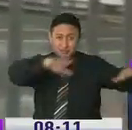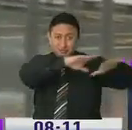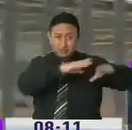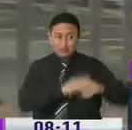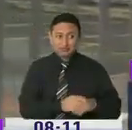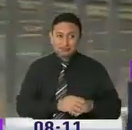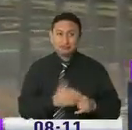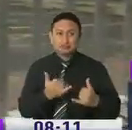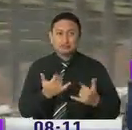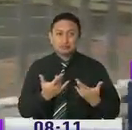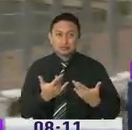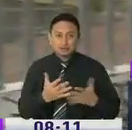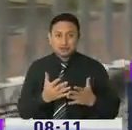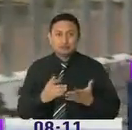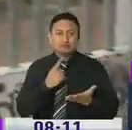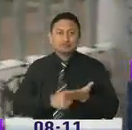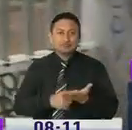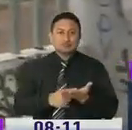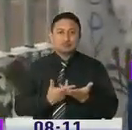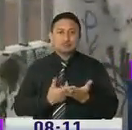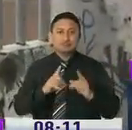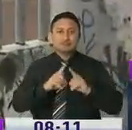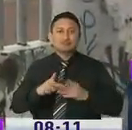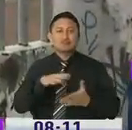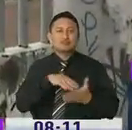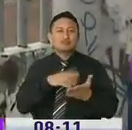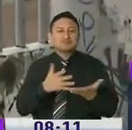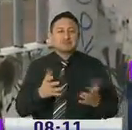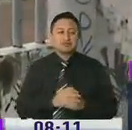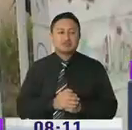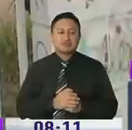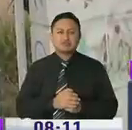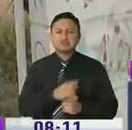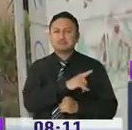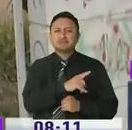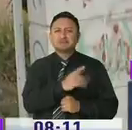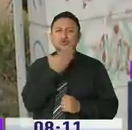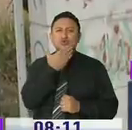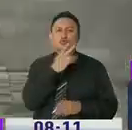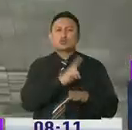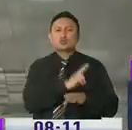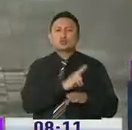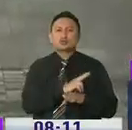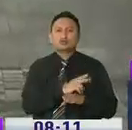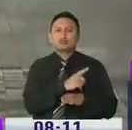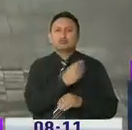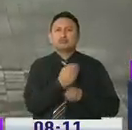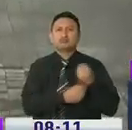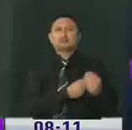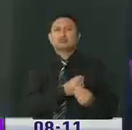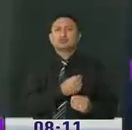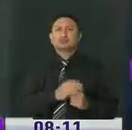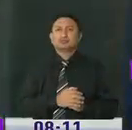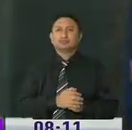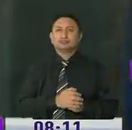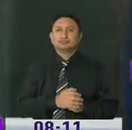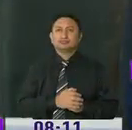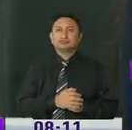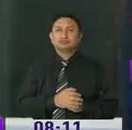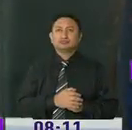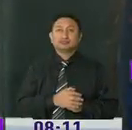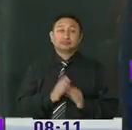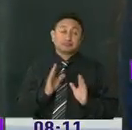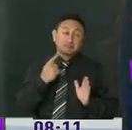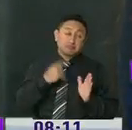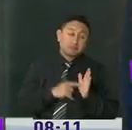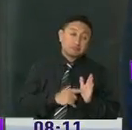estructura, ya se estaría trabajando en varios estudios para saber qué uso se le puede dar a ese espacio. Una primera